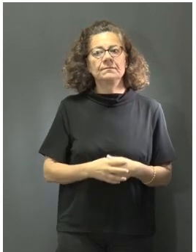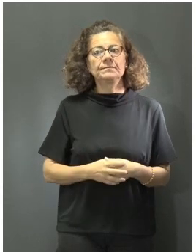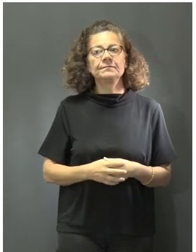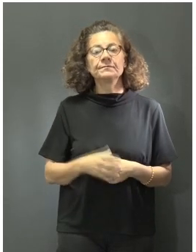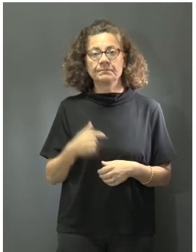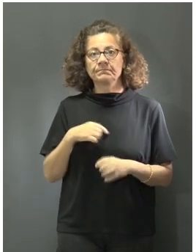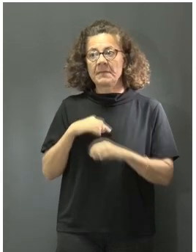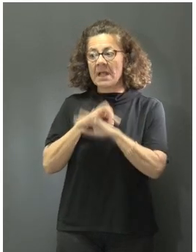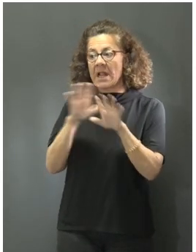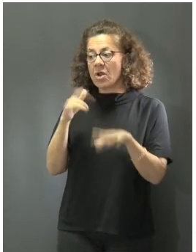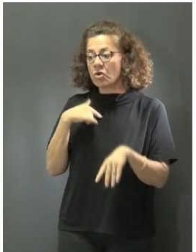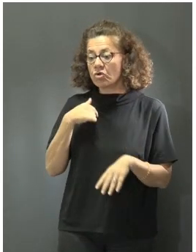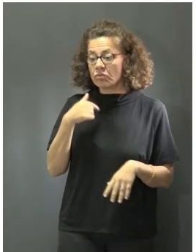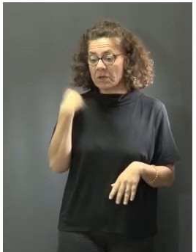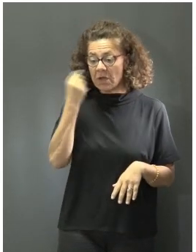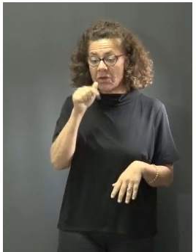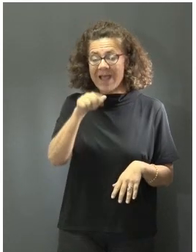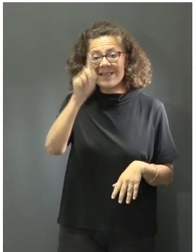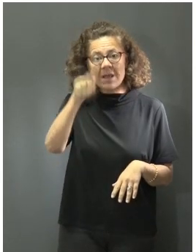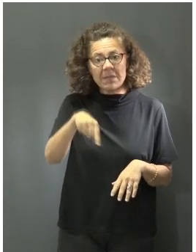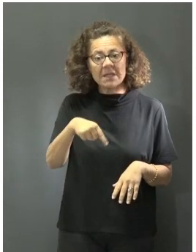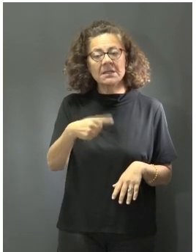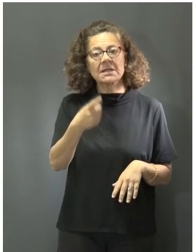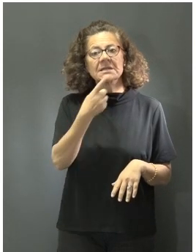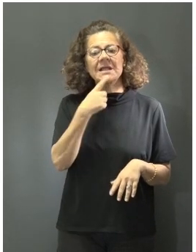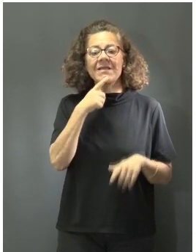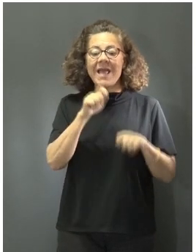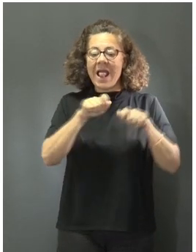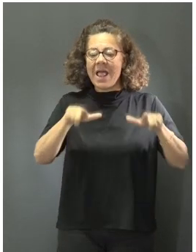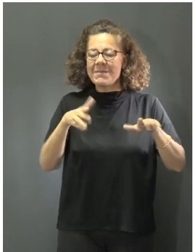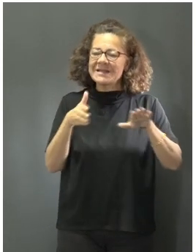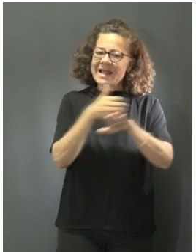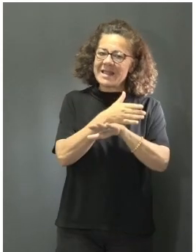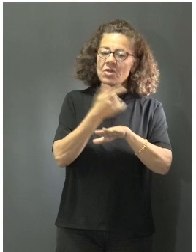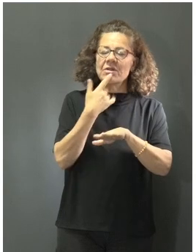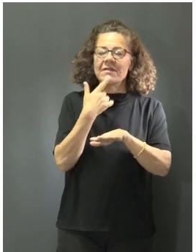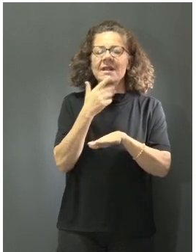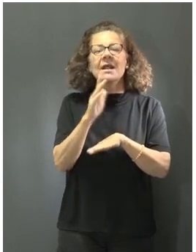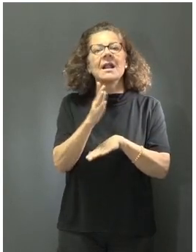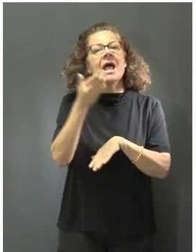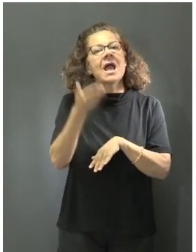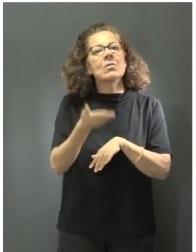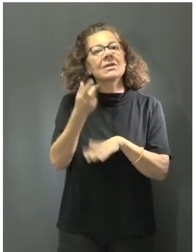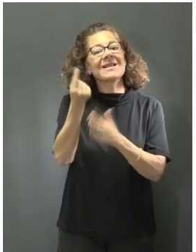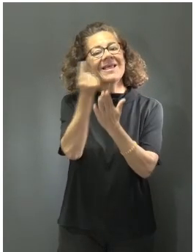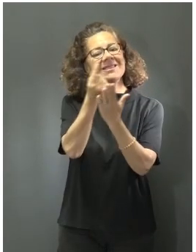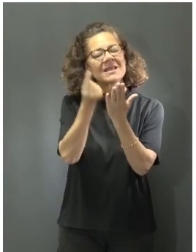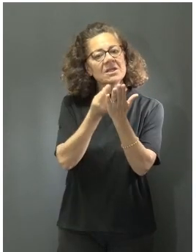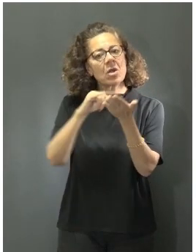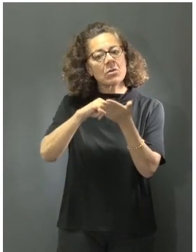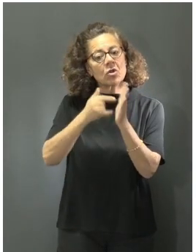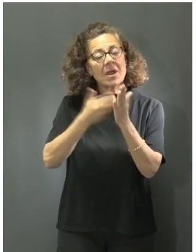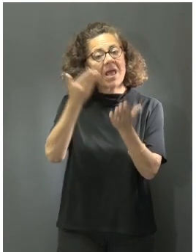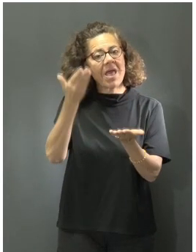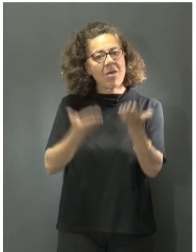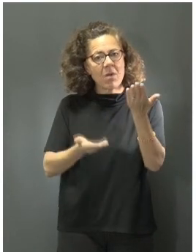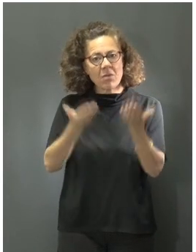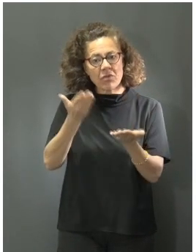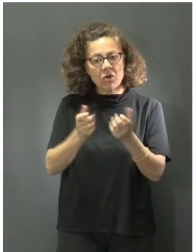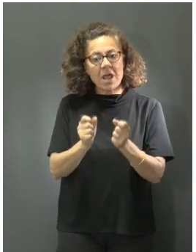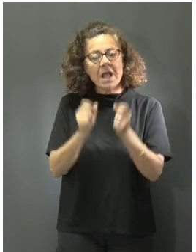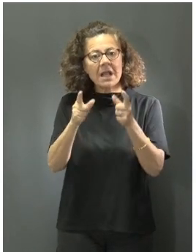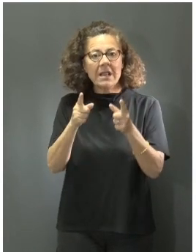Claro, yo creo que ahí también se comentaba en la mesa anterior, ¿no? La importancia de diseñar metodologías de evaluación que